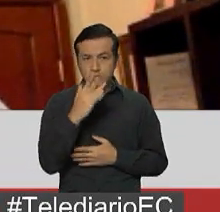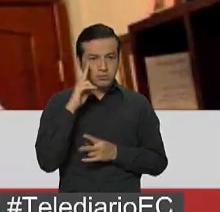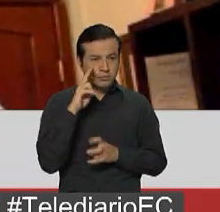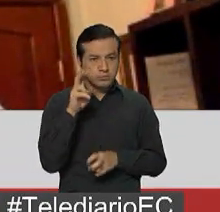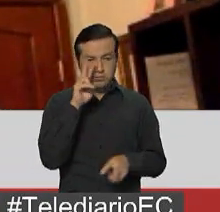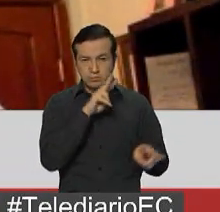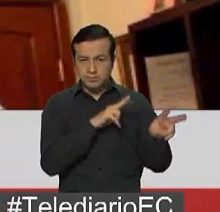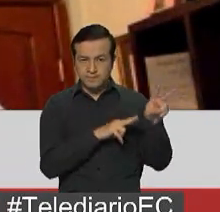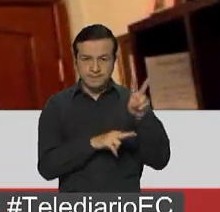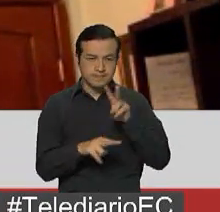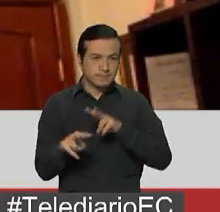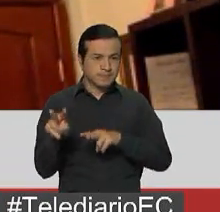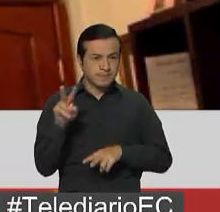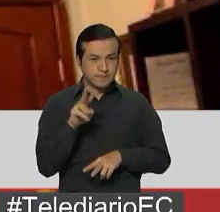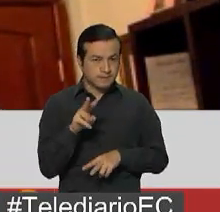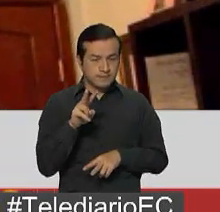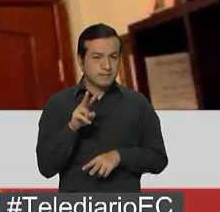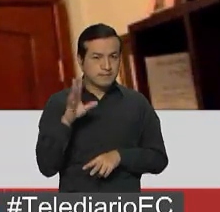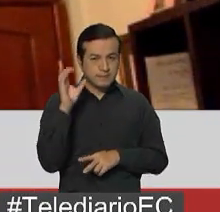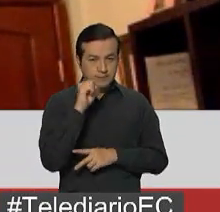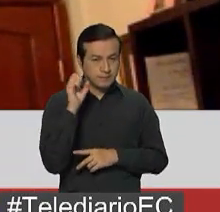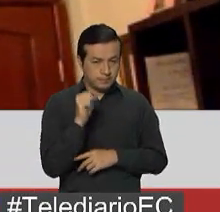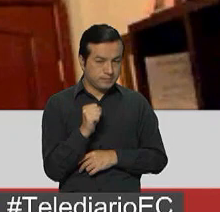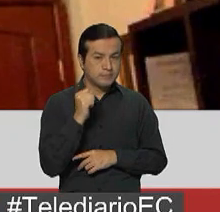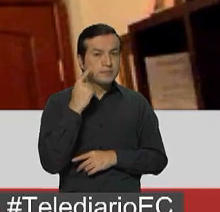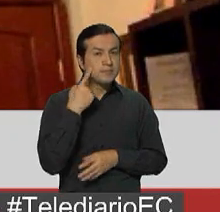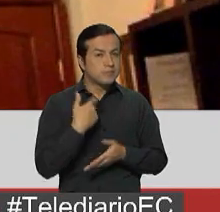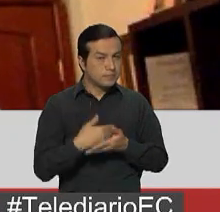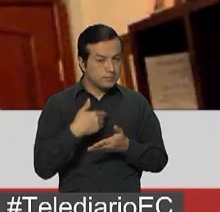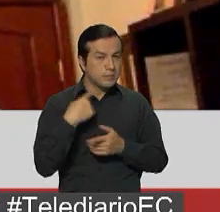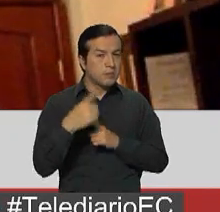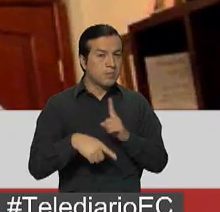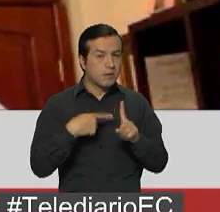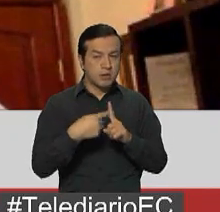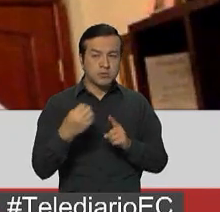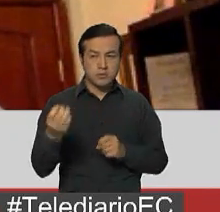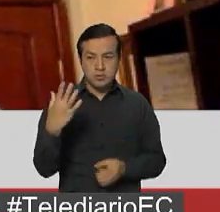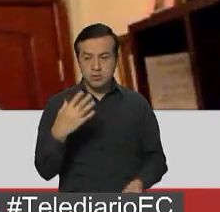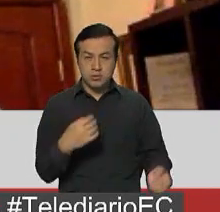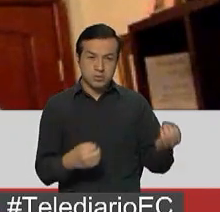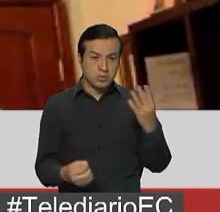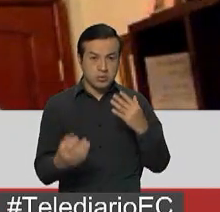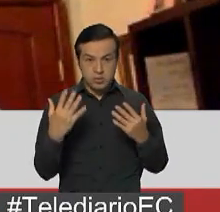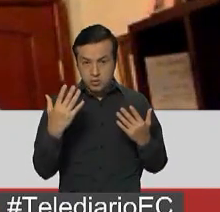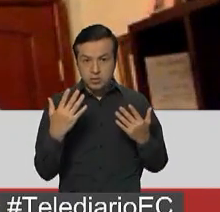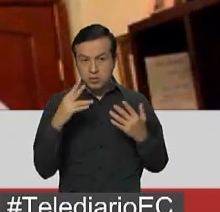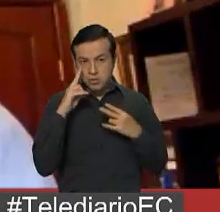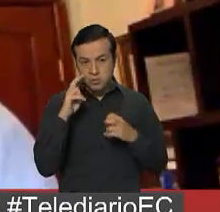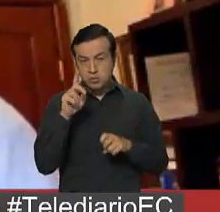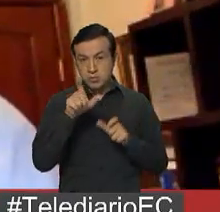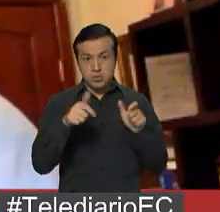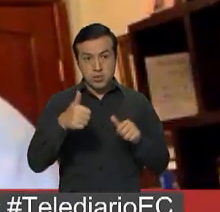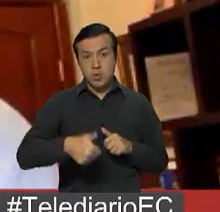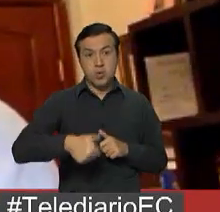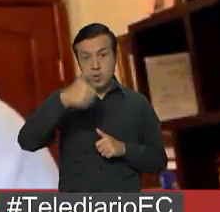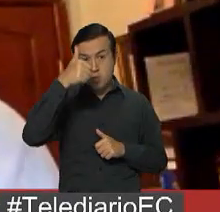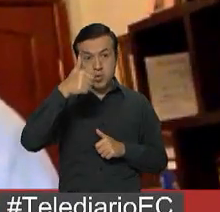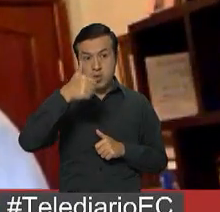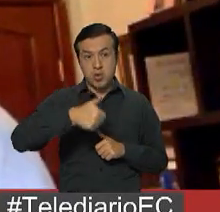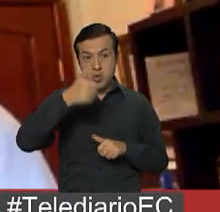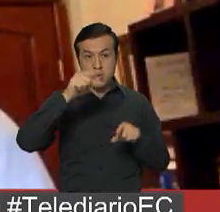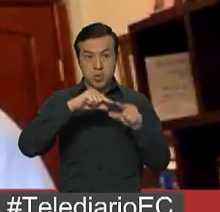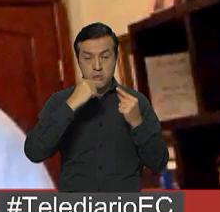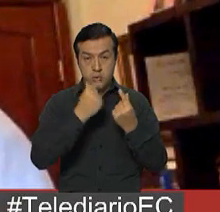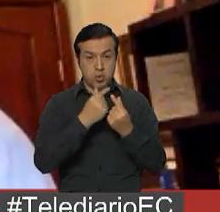van a generar relaciones van a generar más información que nos va a permitir llegar hasta los que están arriba hasta los los jefes de la